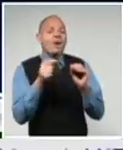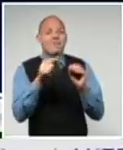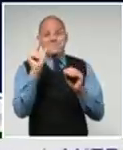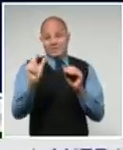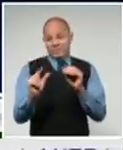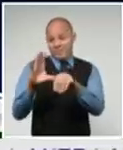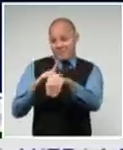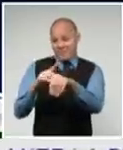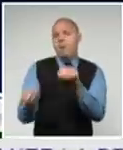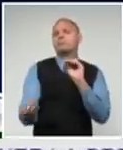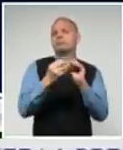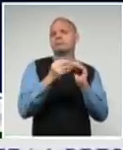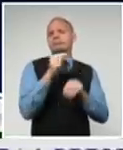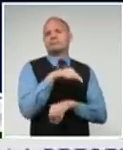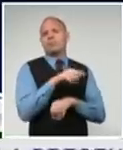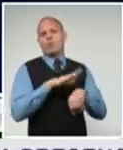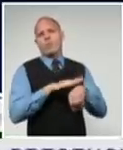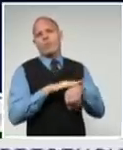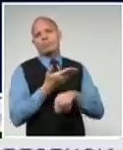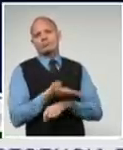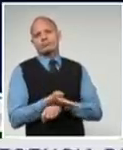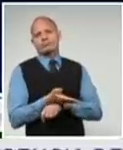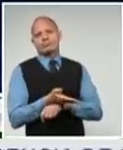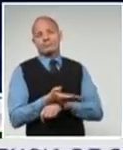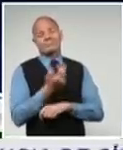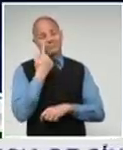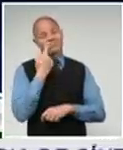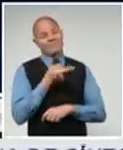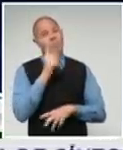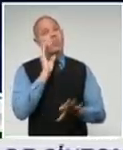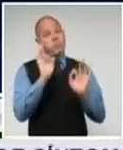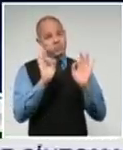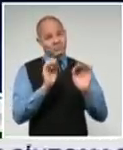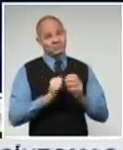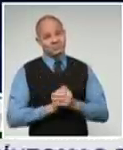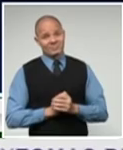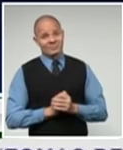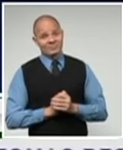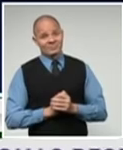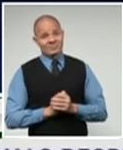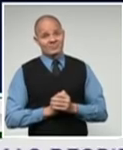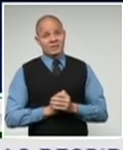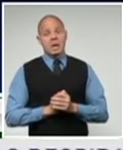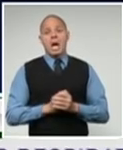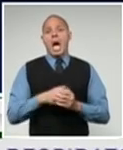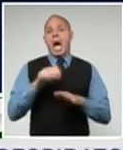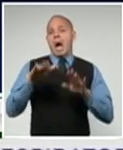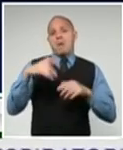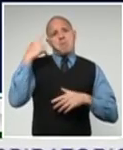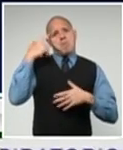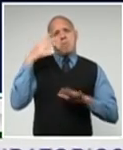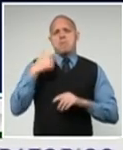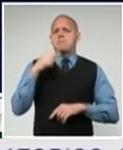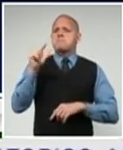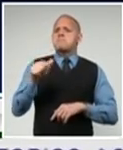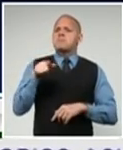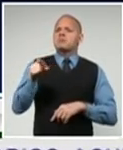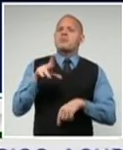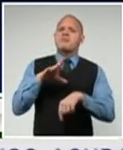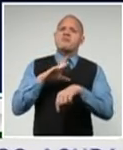riesgo para inmediatamente que se confirme una persona, pueda aportar los